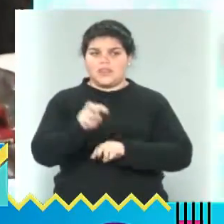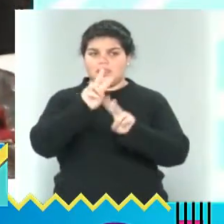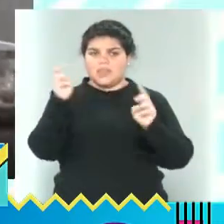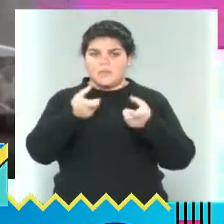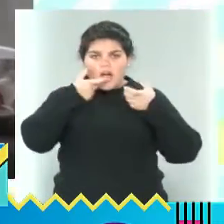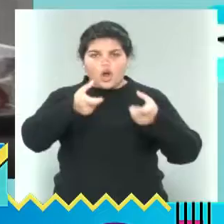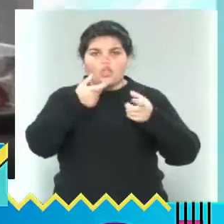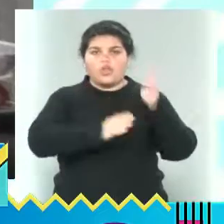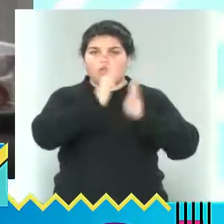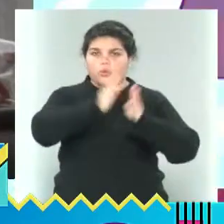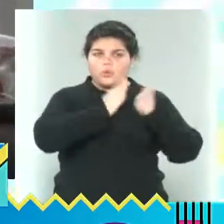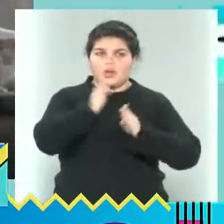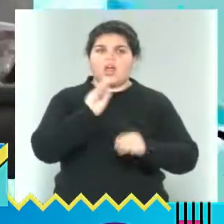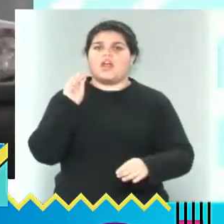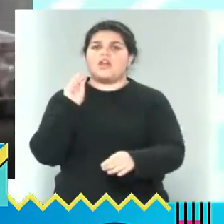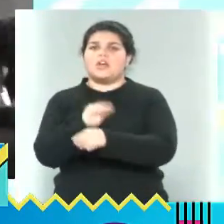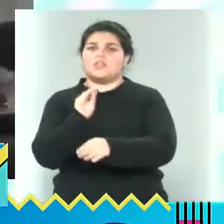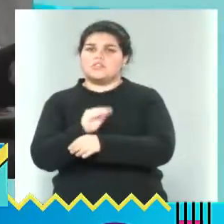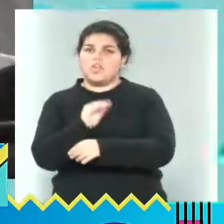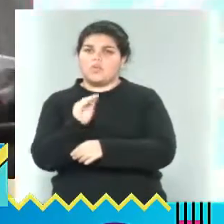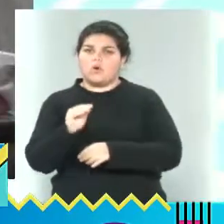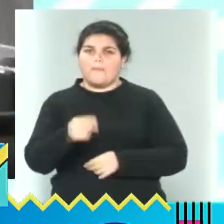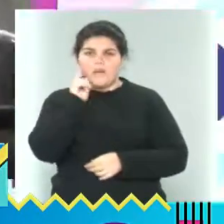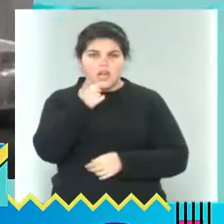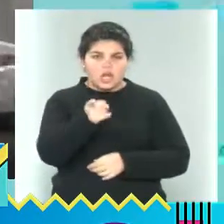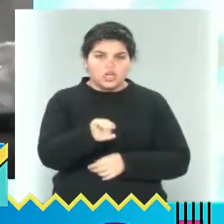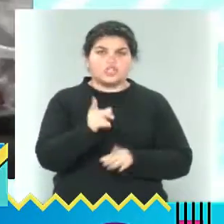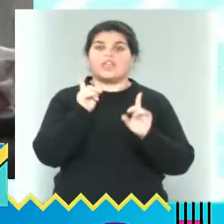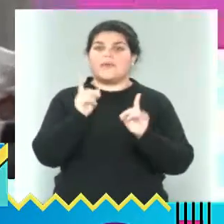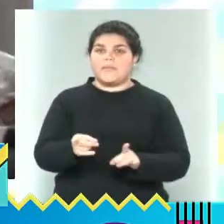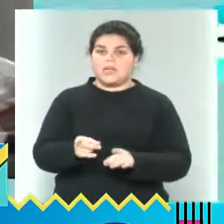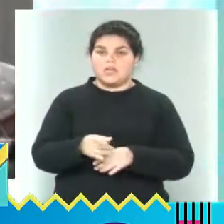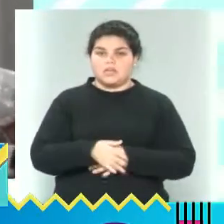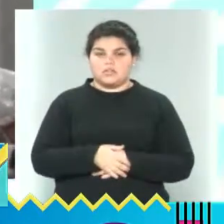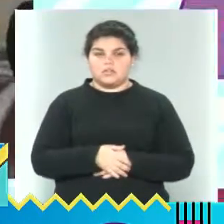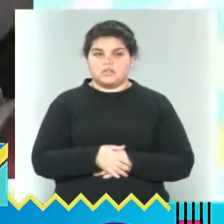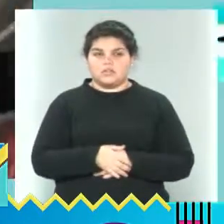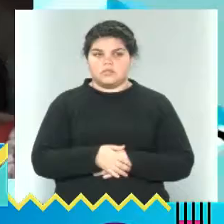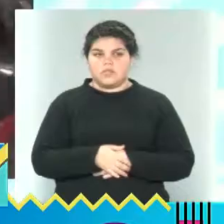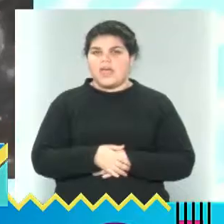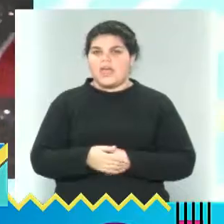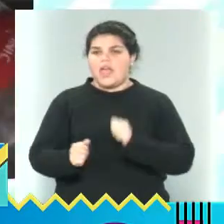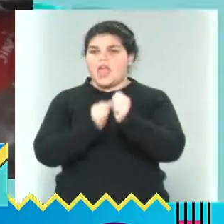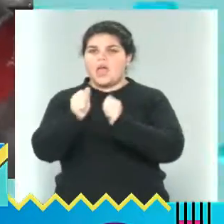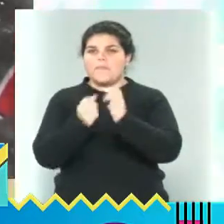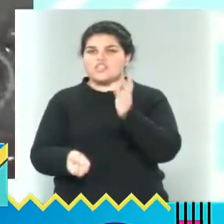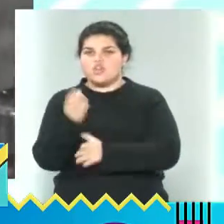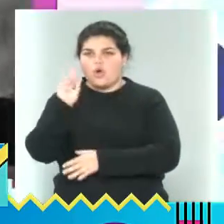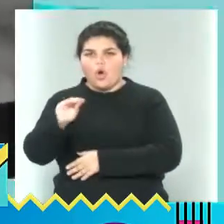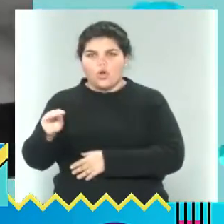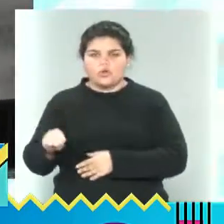controles industriales, residuos peligrosos, emisiones, relevamiento de fuentes fijas,